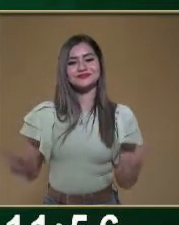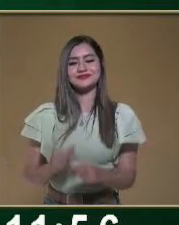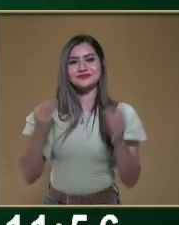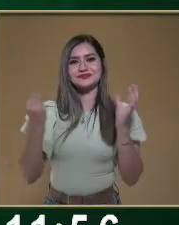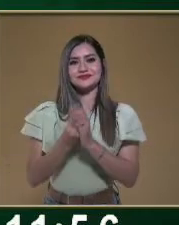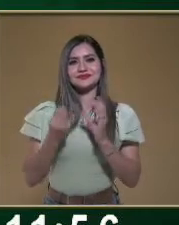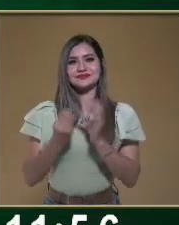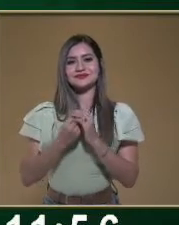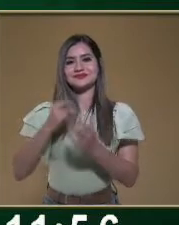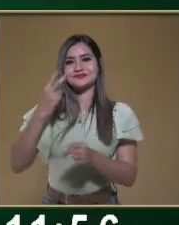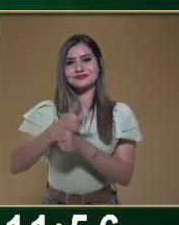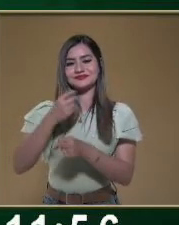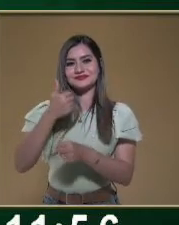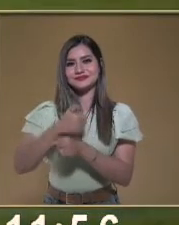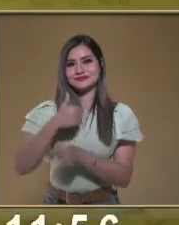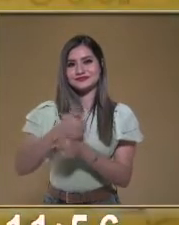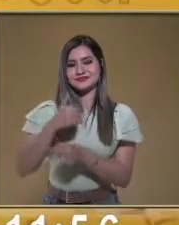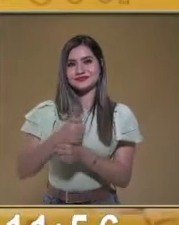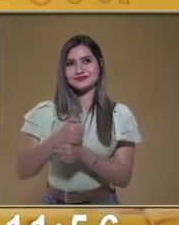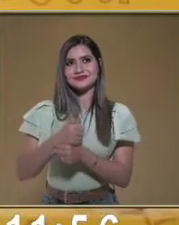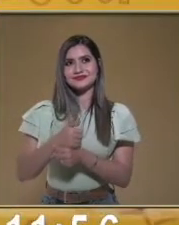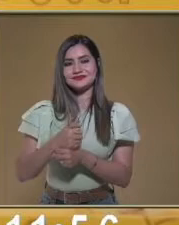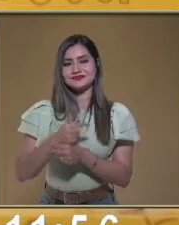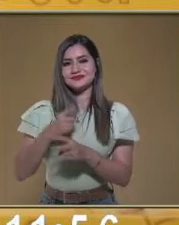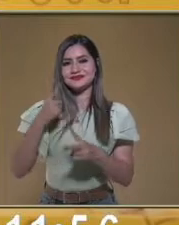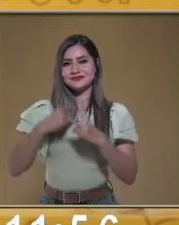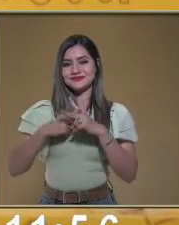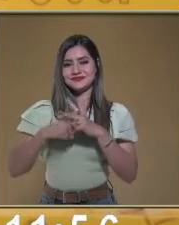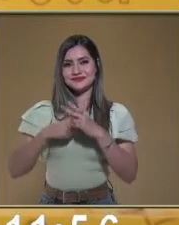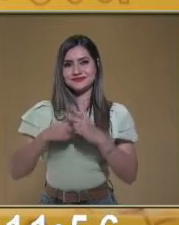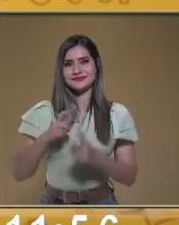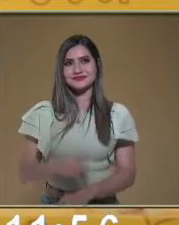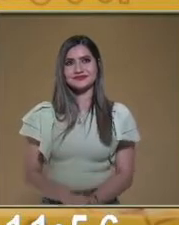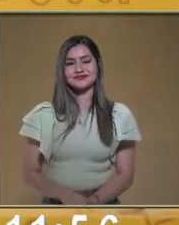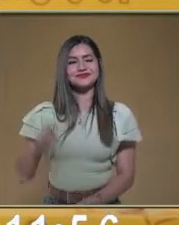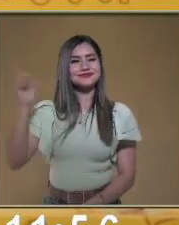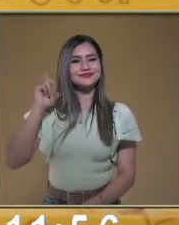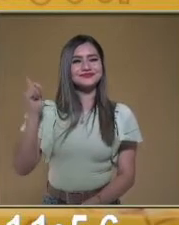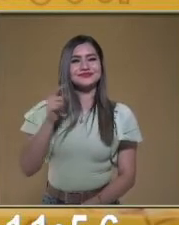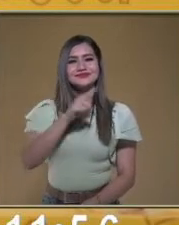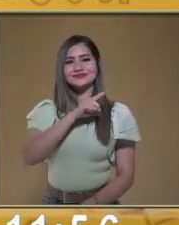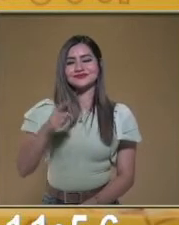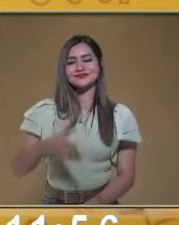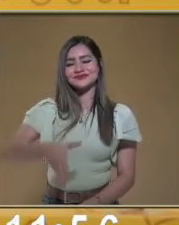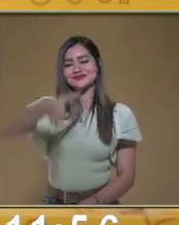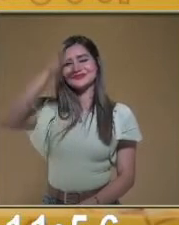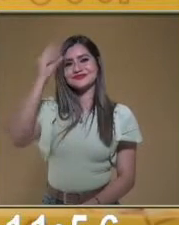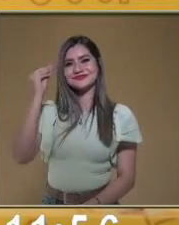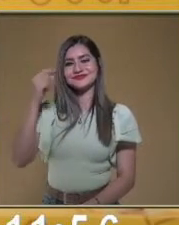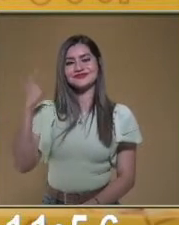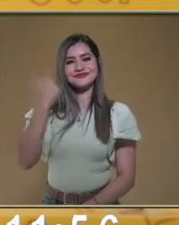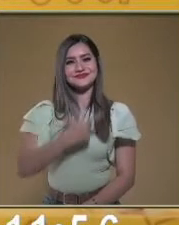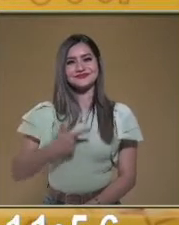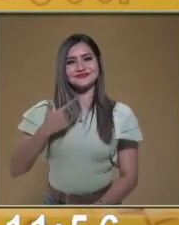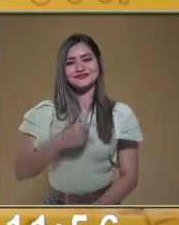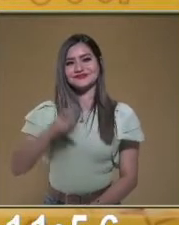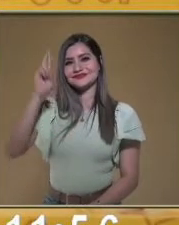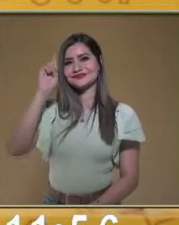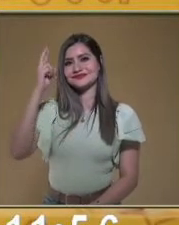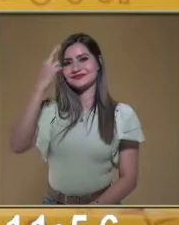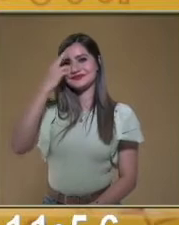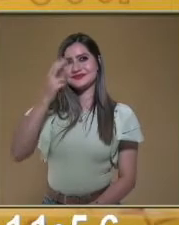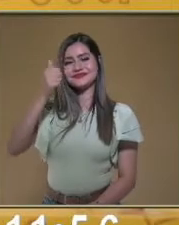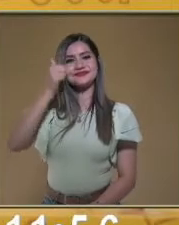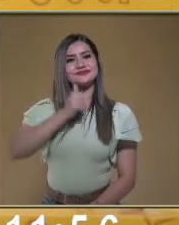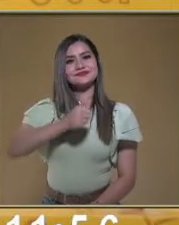para segundo grado de la asignatura de matemáticas. Esperemos que te haya servido, que hayas aprendido mucho. Recuerda tener ahí